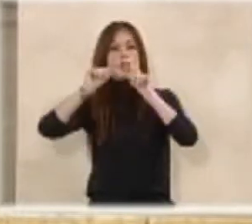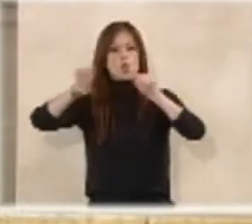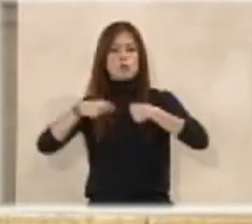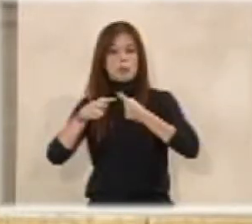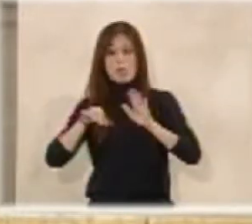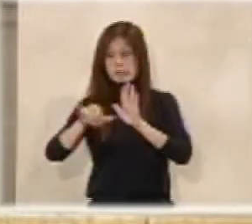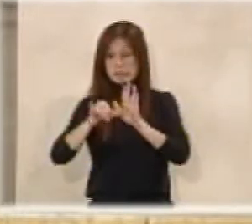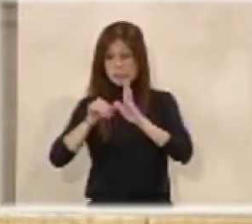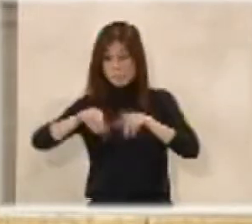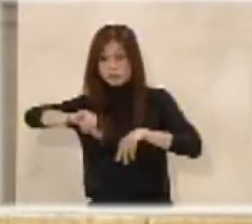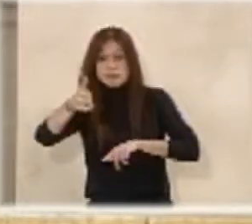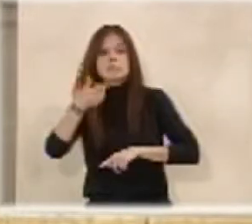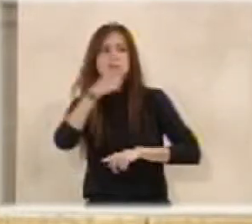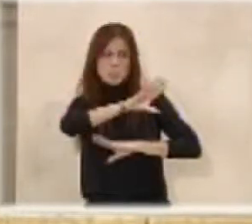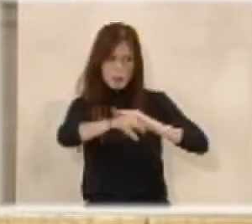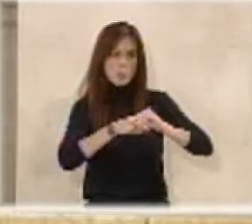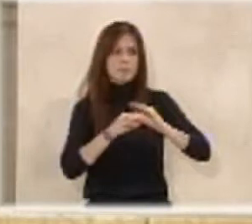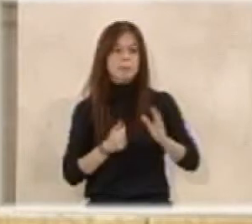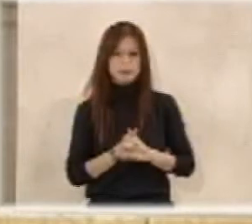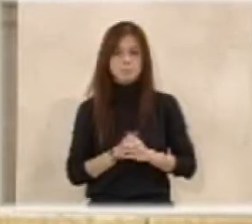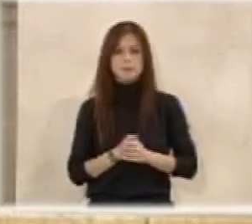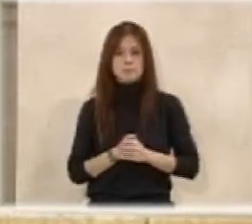vigor, también se va a tener en cuenta.